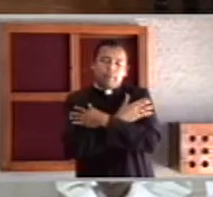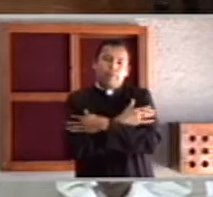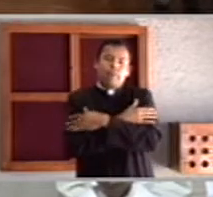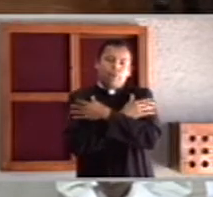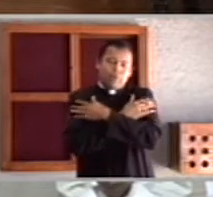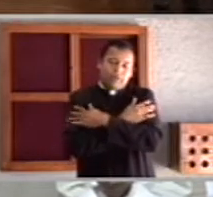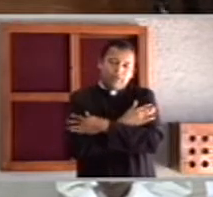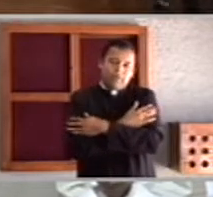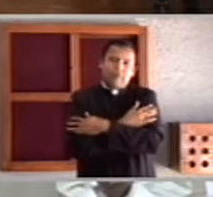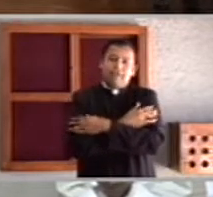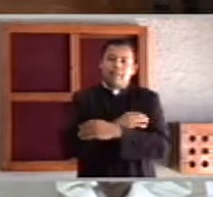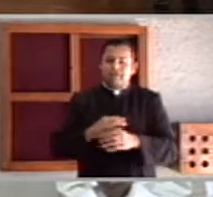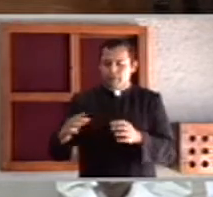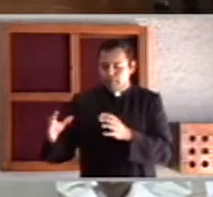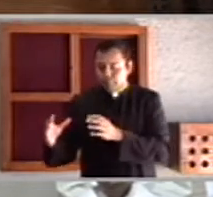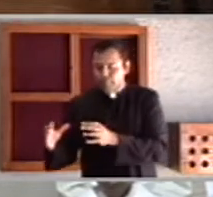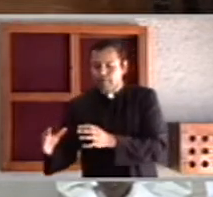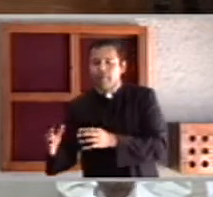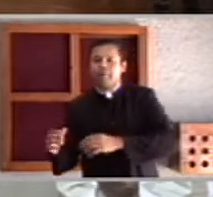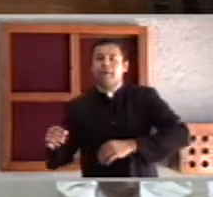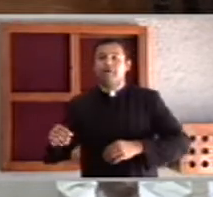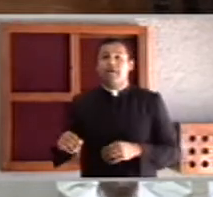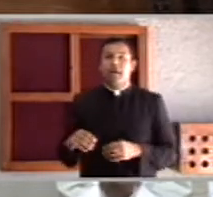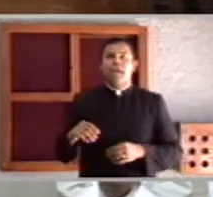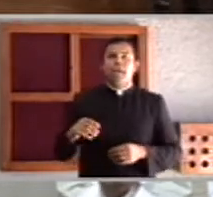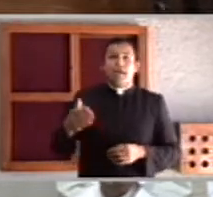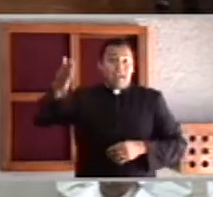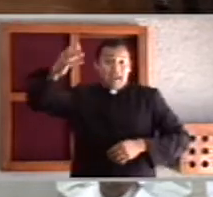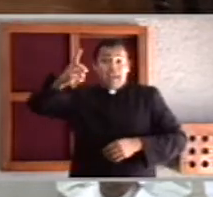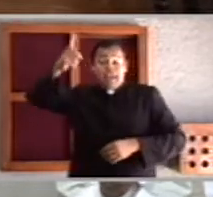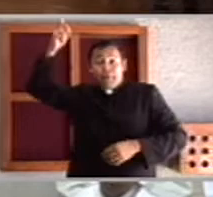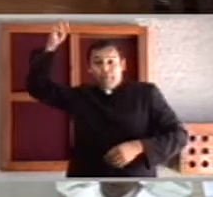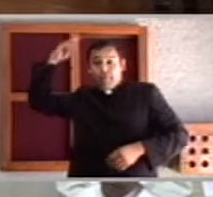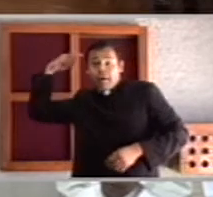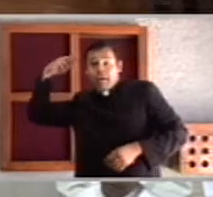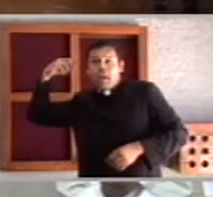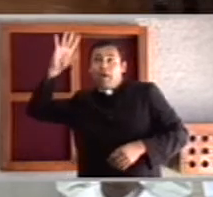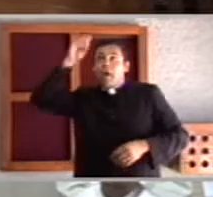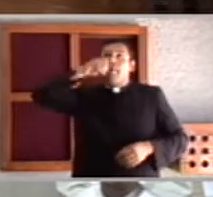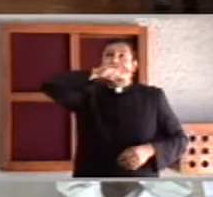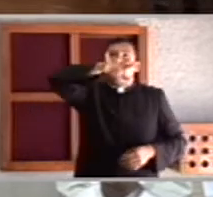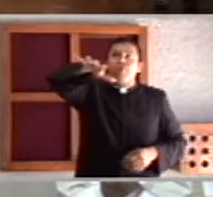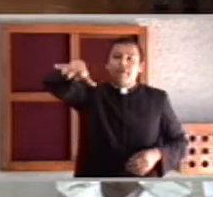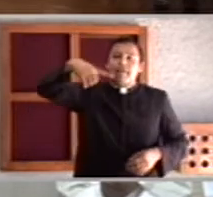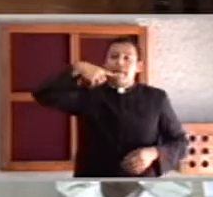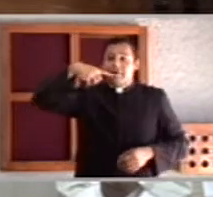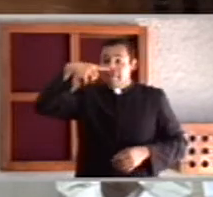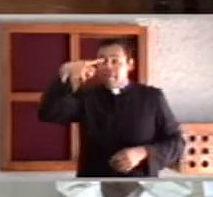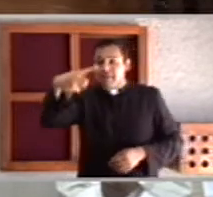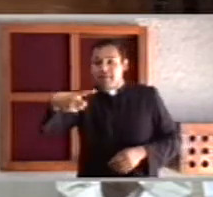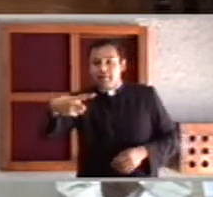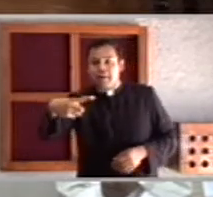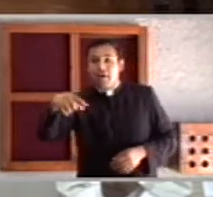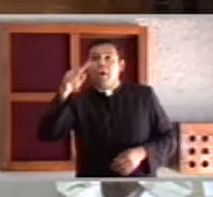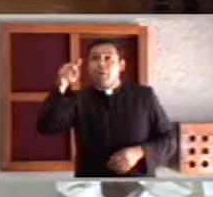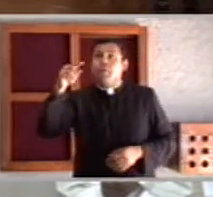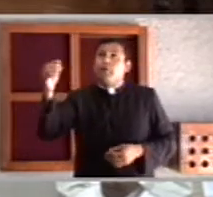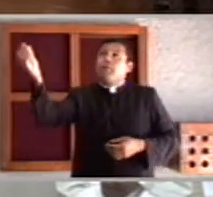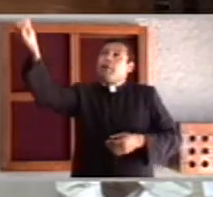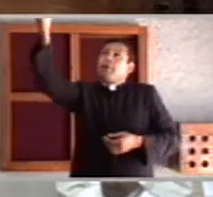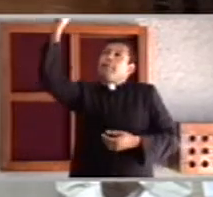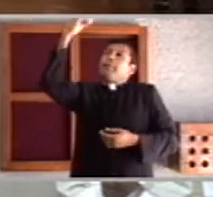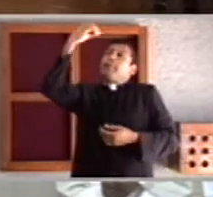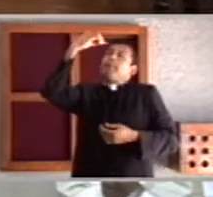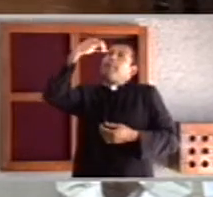las palabras del profeta Isaías a Jesús: me has dado una lengua experta